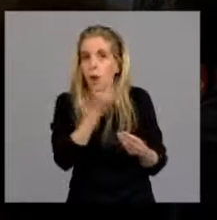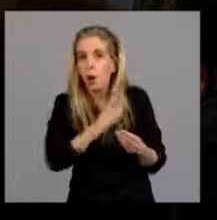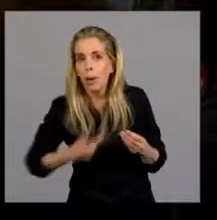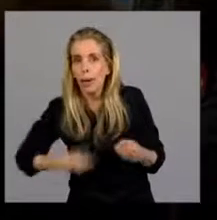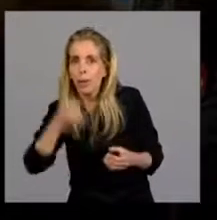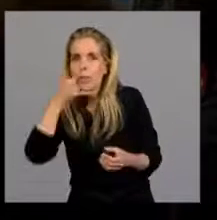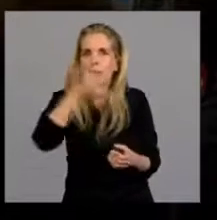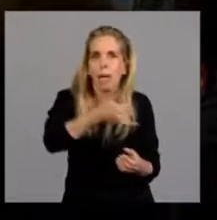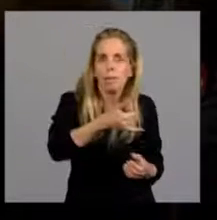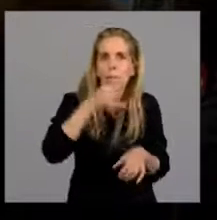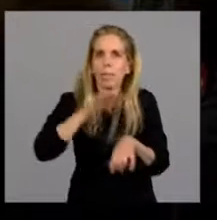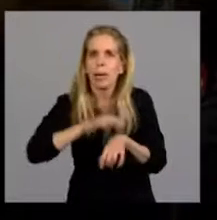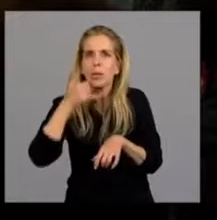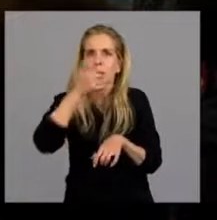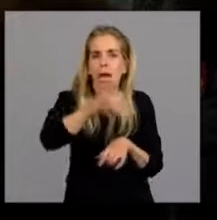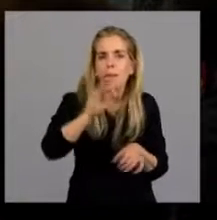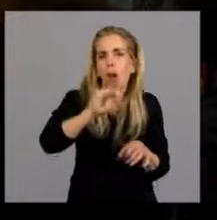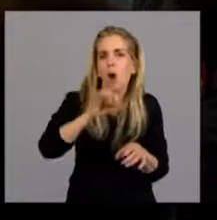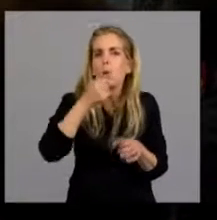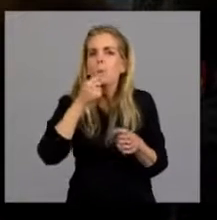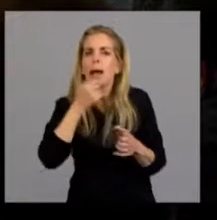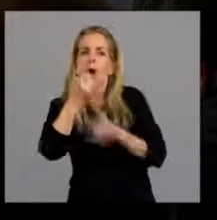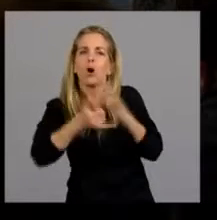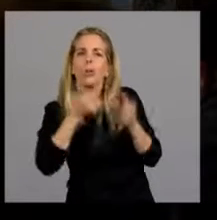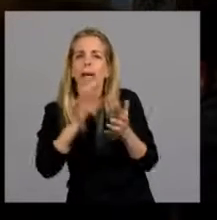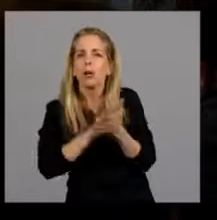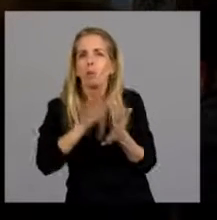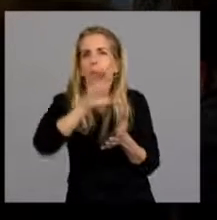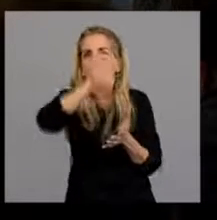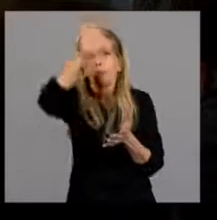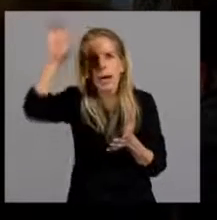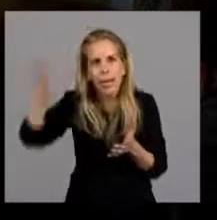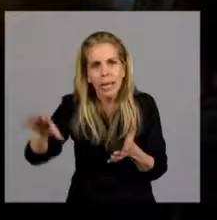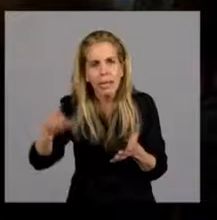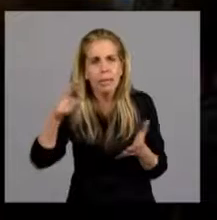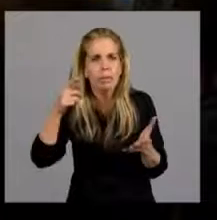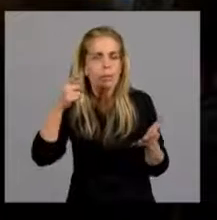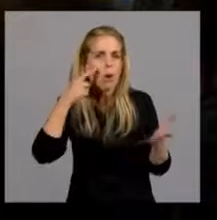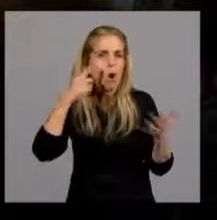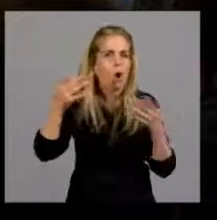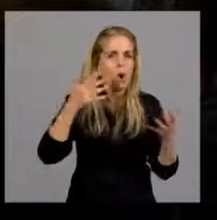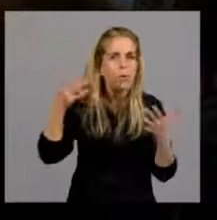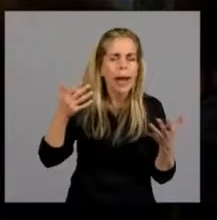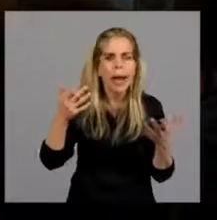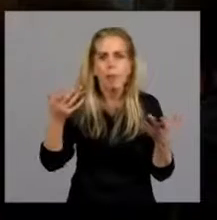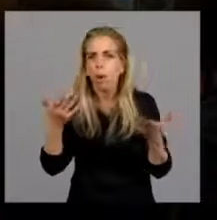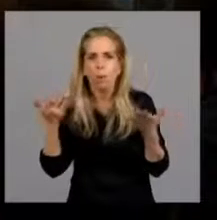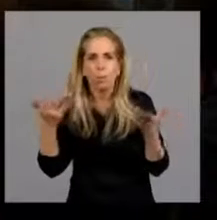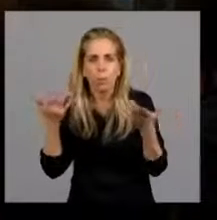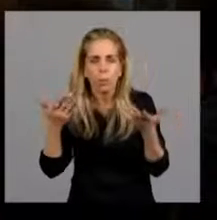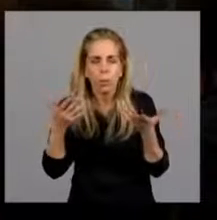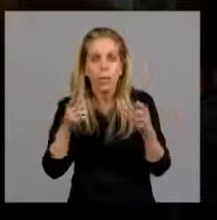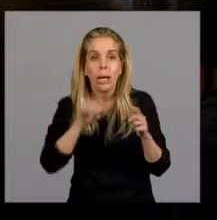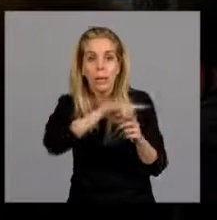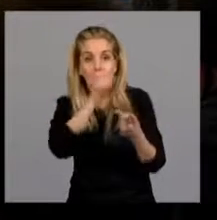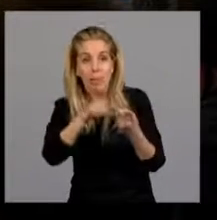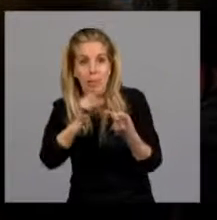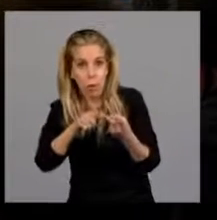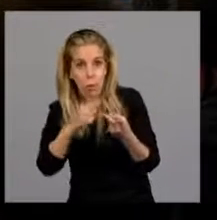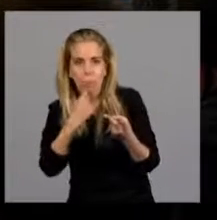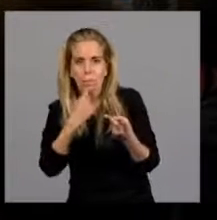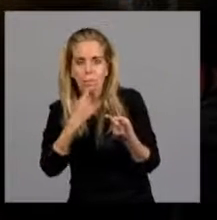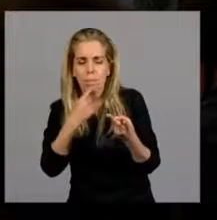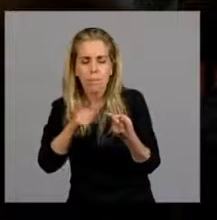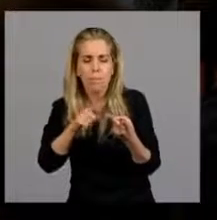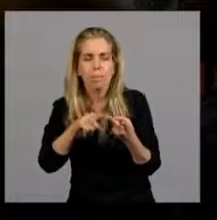las estadísticas positivas que está teniendo el país en relación a otras naciones de nuestra región? Y la segunda pregunta tiene que ver